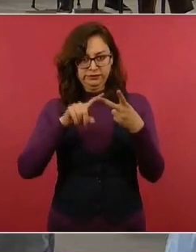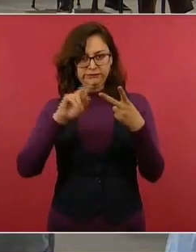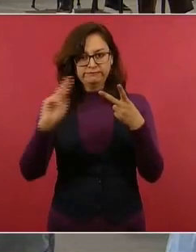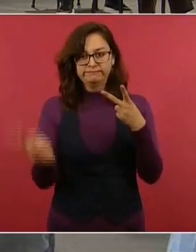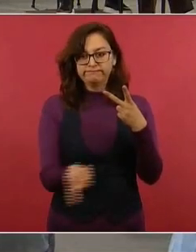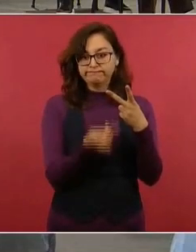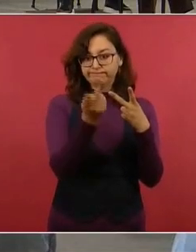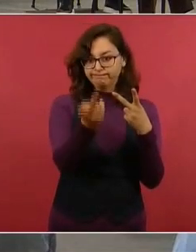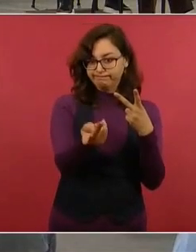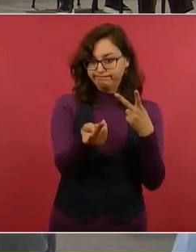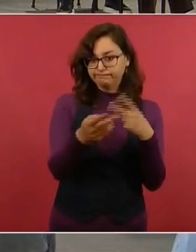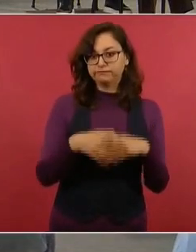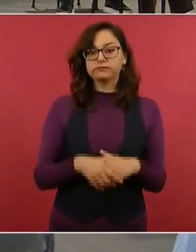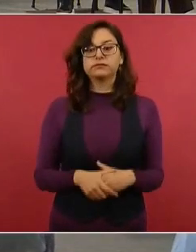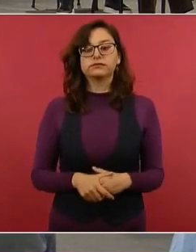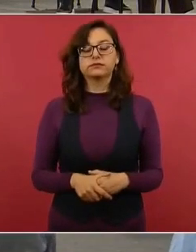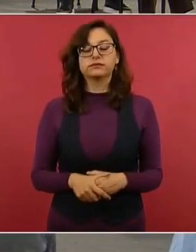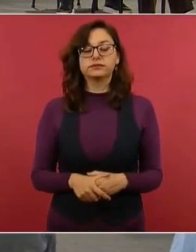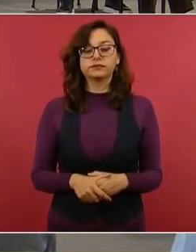Pregunta, señor presidente.